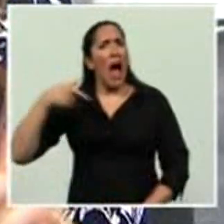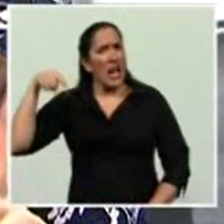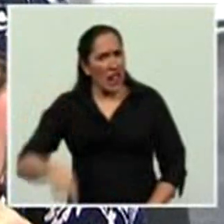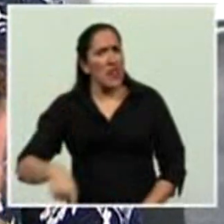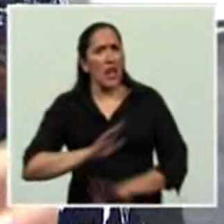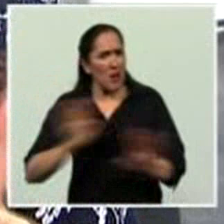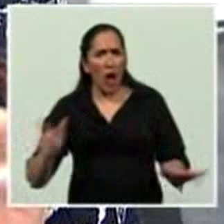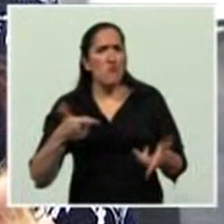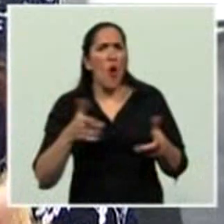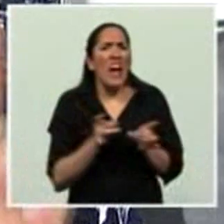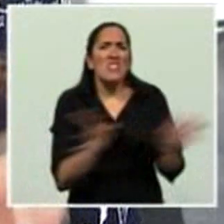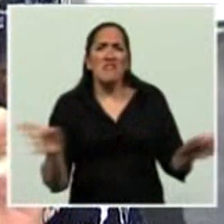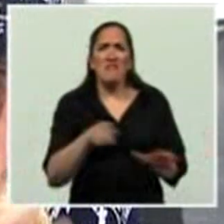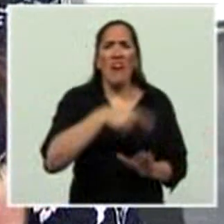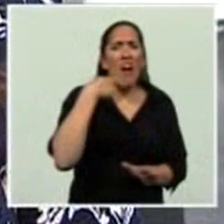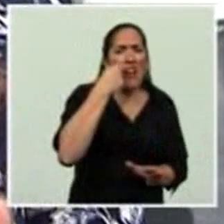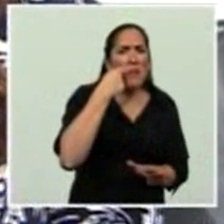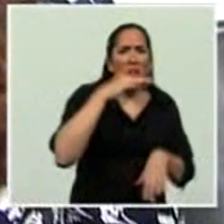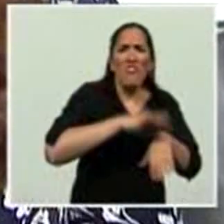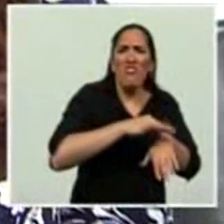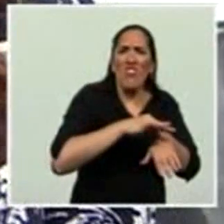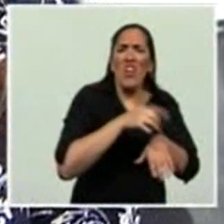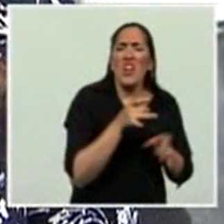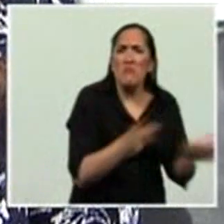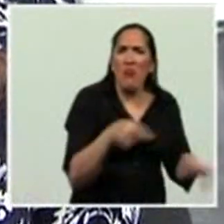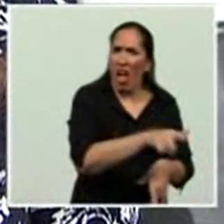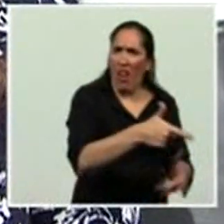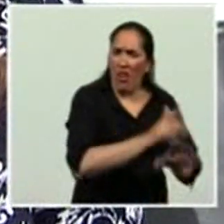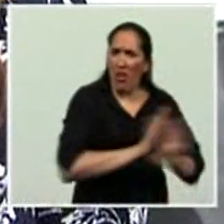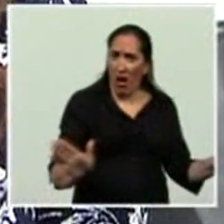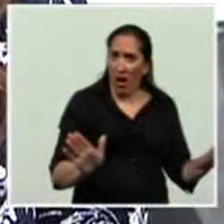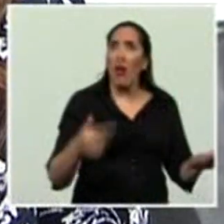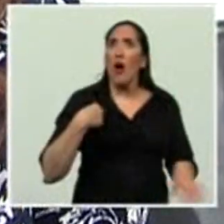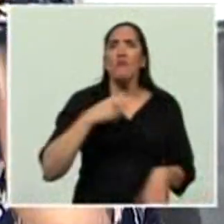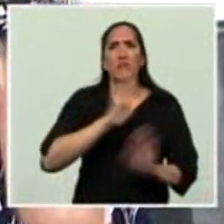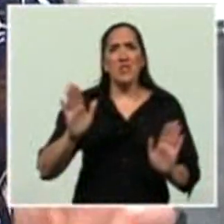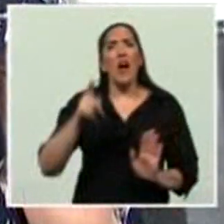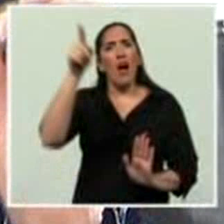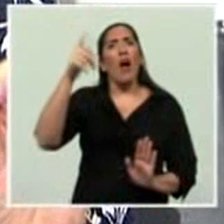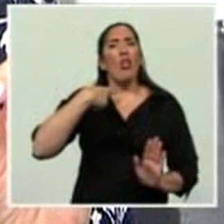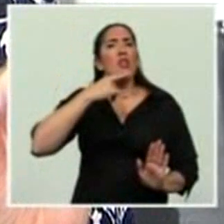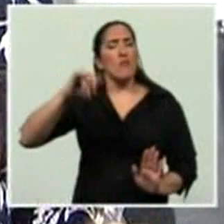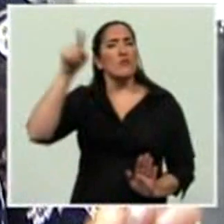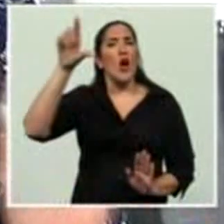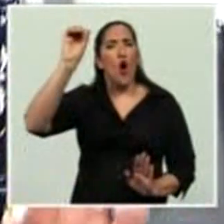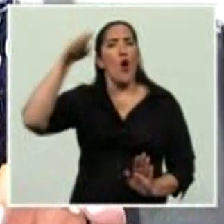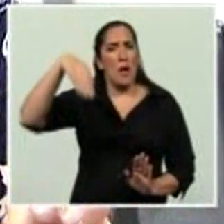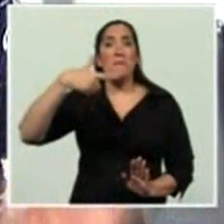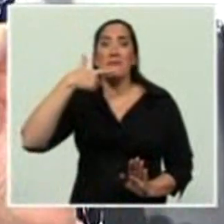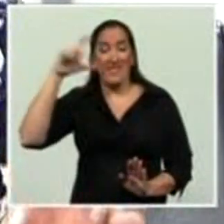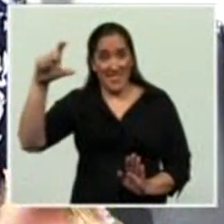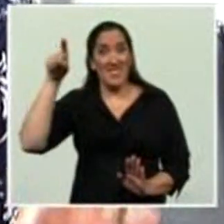exportar por estas barreras paraarancelarias que fueron las que denunciamos en la omc entre 1600 y